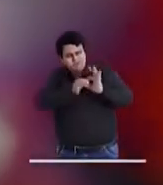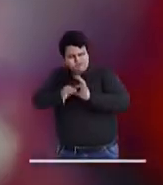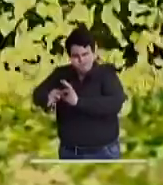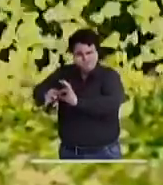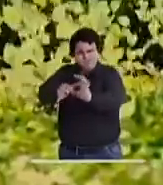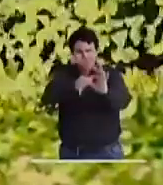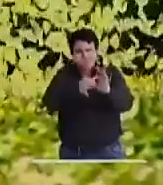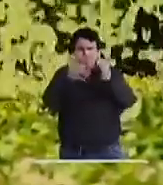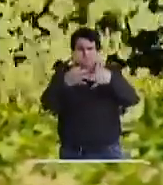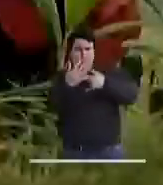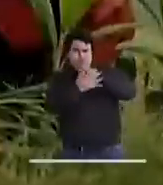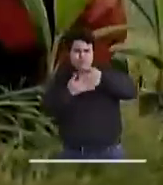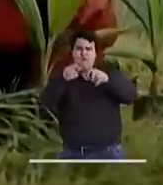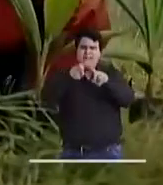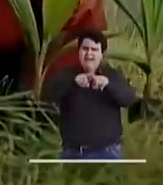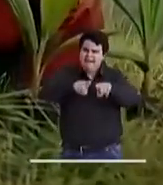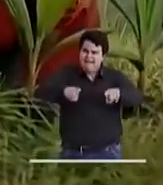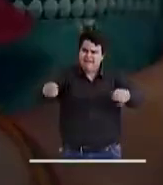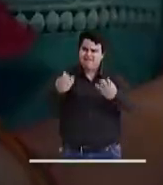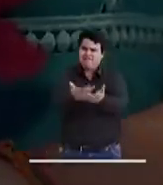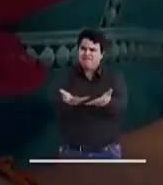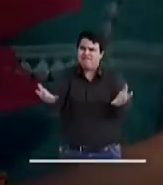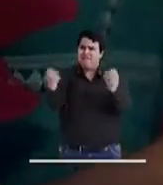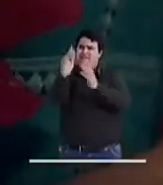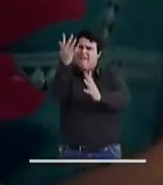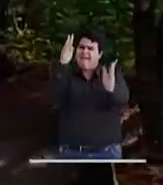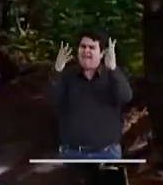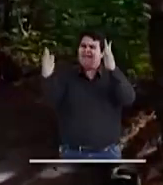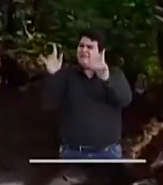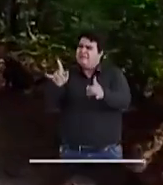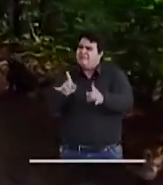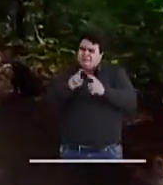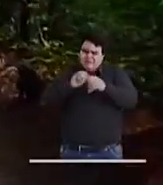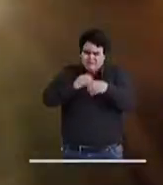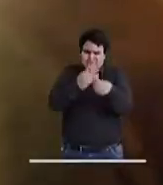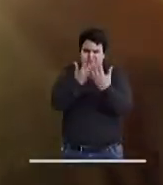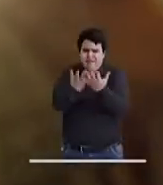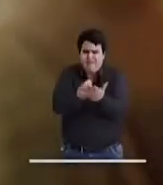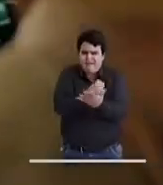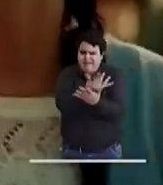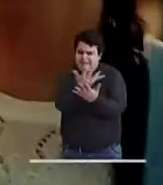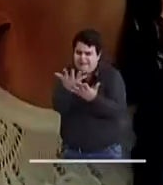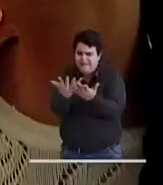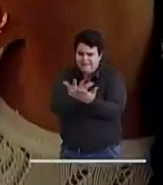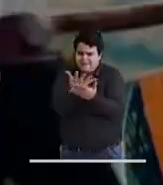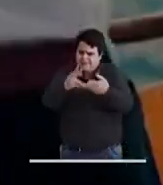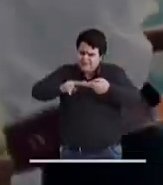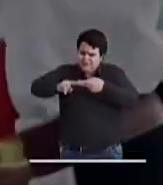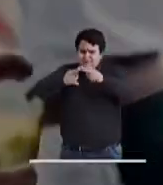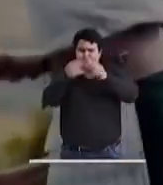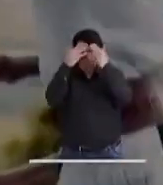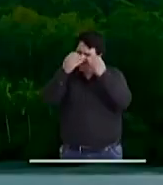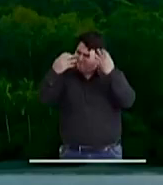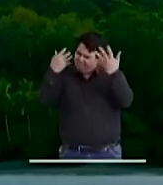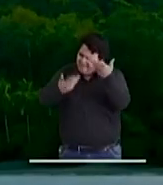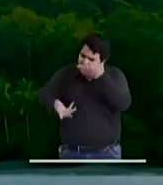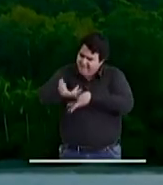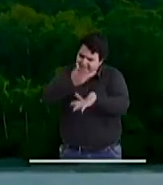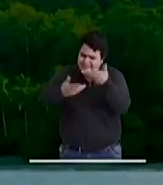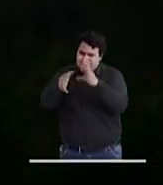tienen en los diferentes territorios y que son susceptibles de uso de este sello de paz. La idea, la invitación